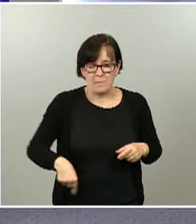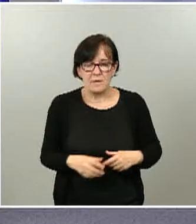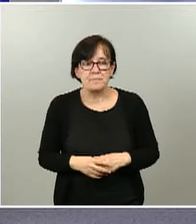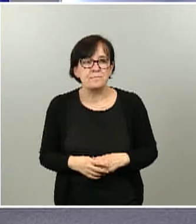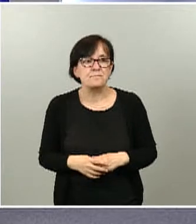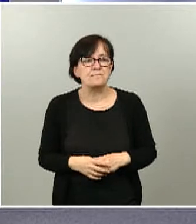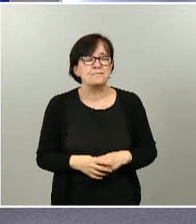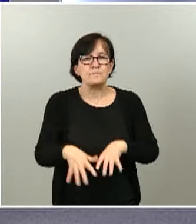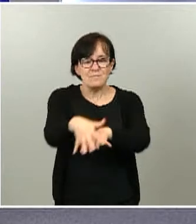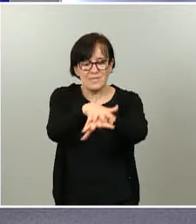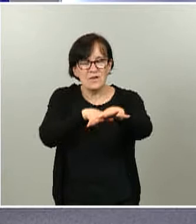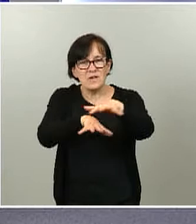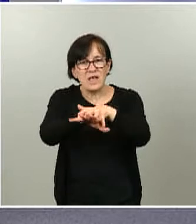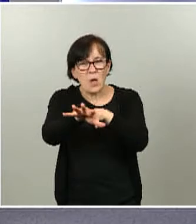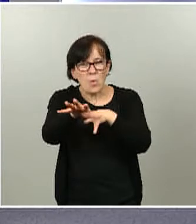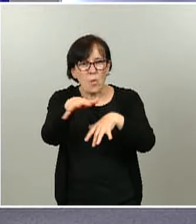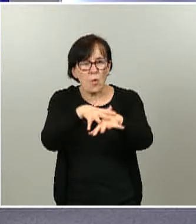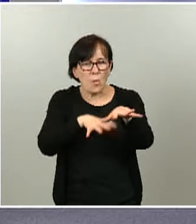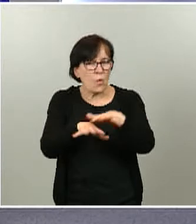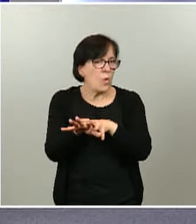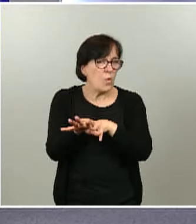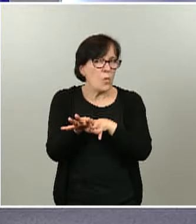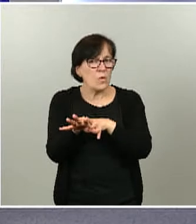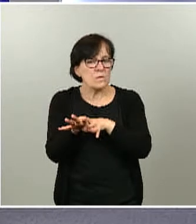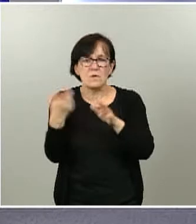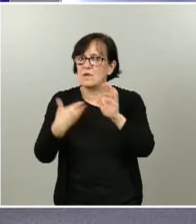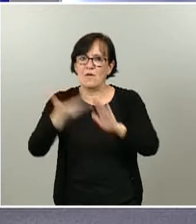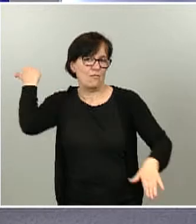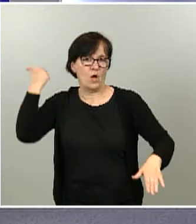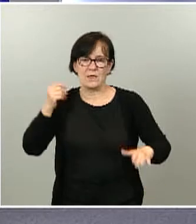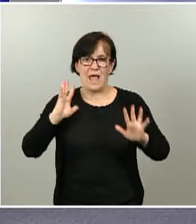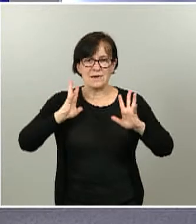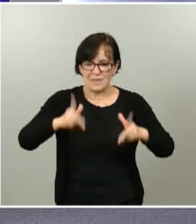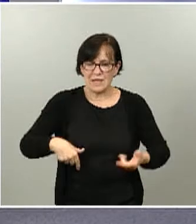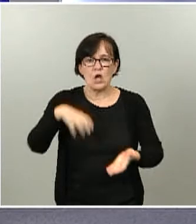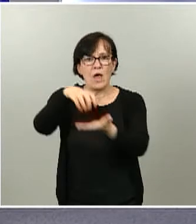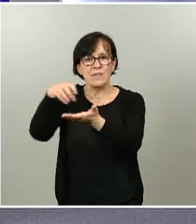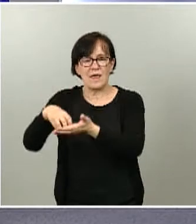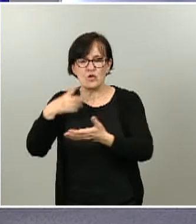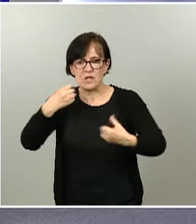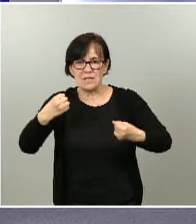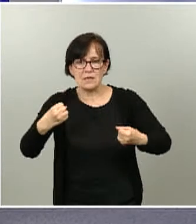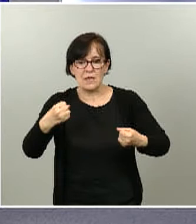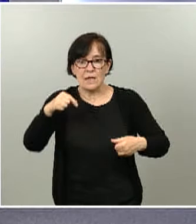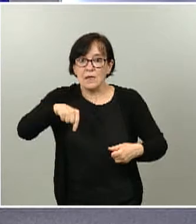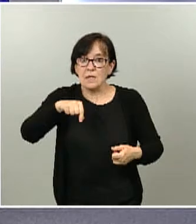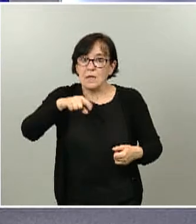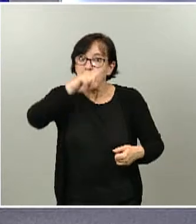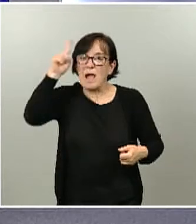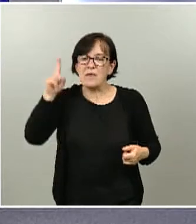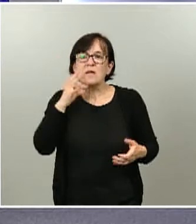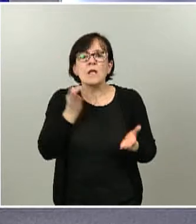de nitrilo se van a retirar de las residencias y de los centros sanitarios, parece ser, en Madrid. ¿Qué alternativas van